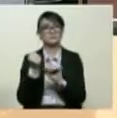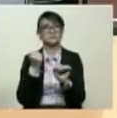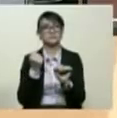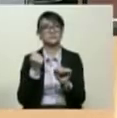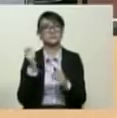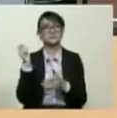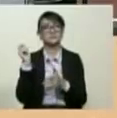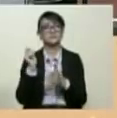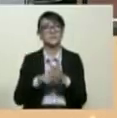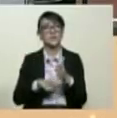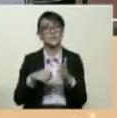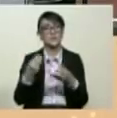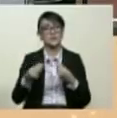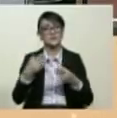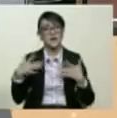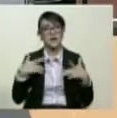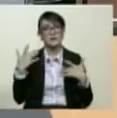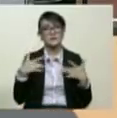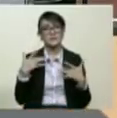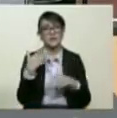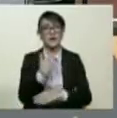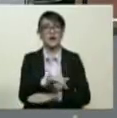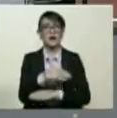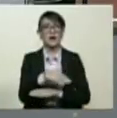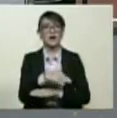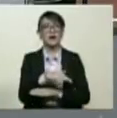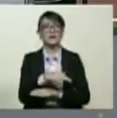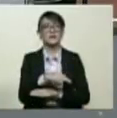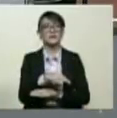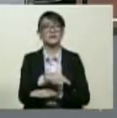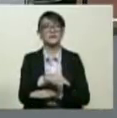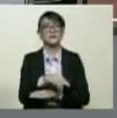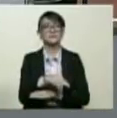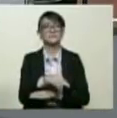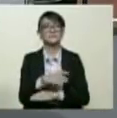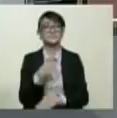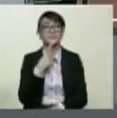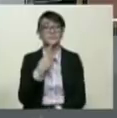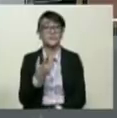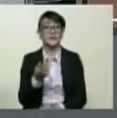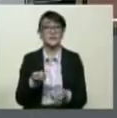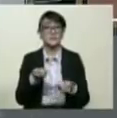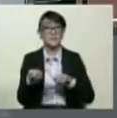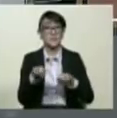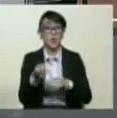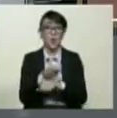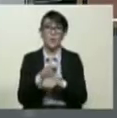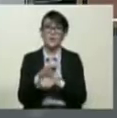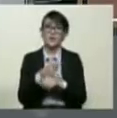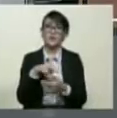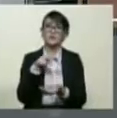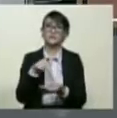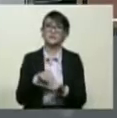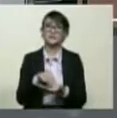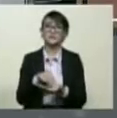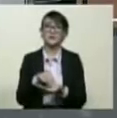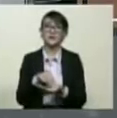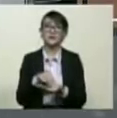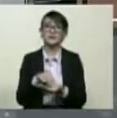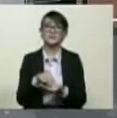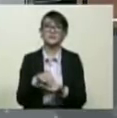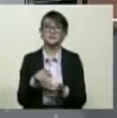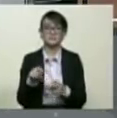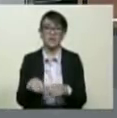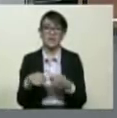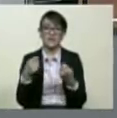hacer sus actividades de calle en estas entidades. Él dice, bueno, manipulados desde el gobierno nacional y para